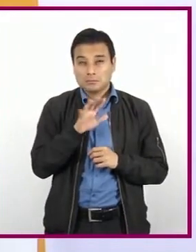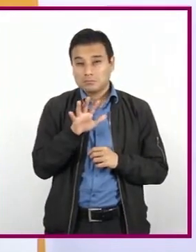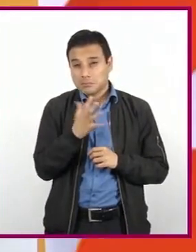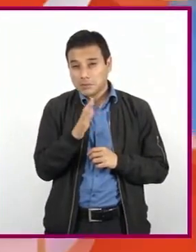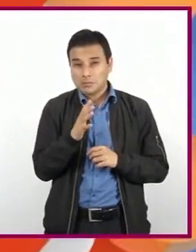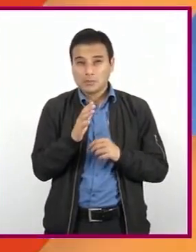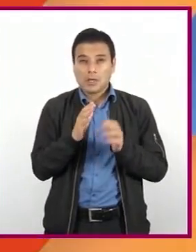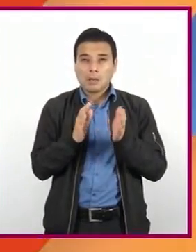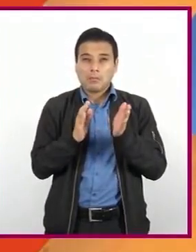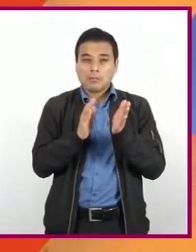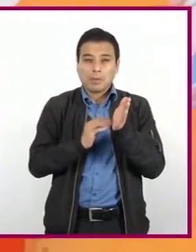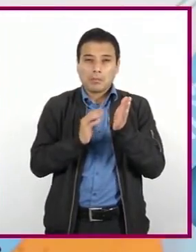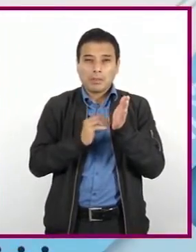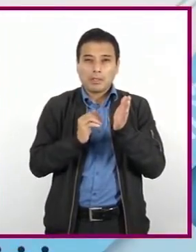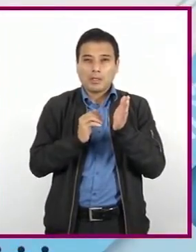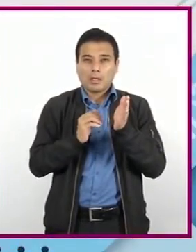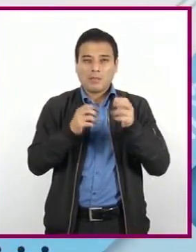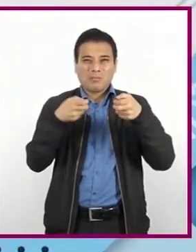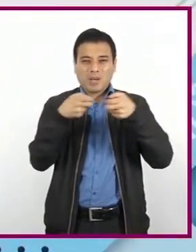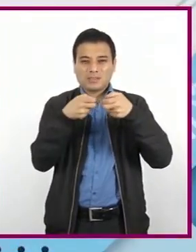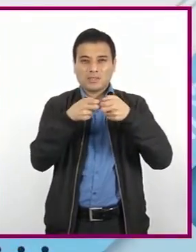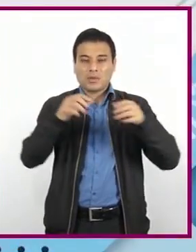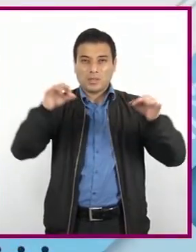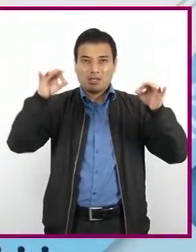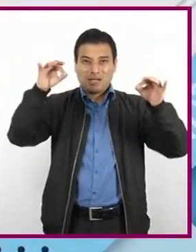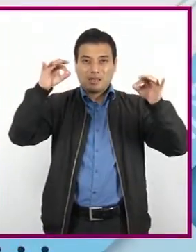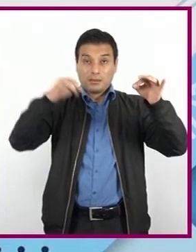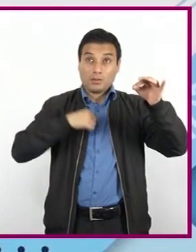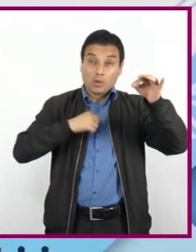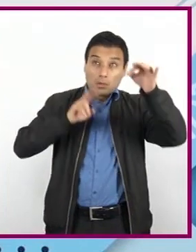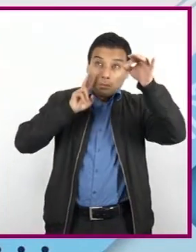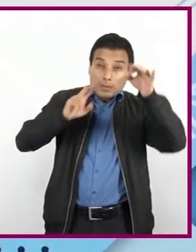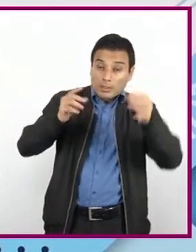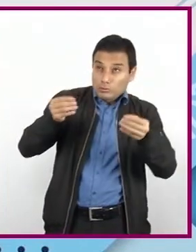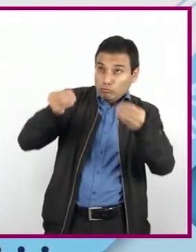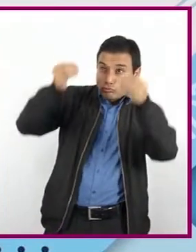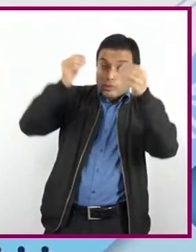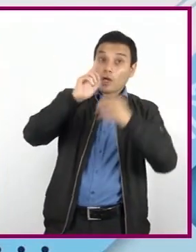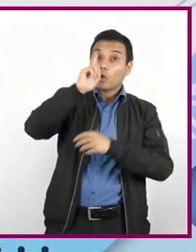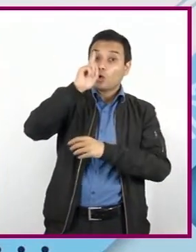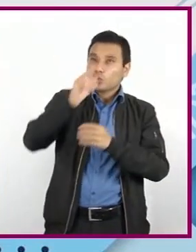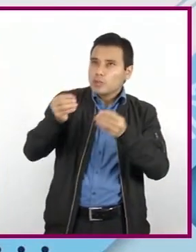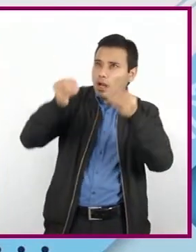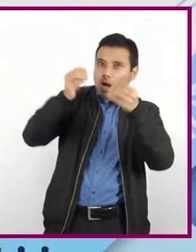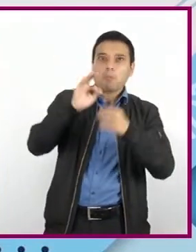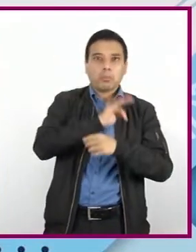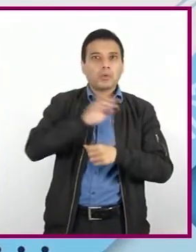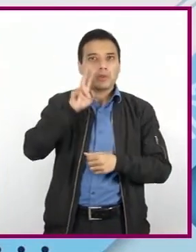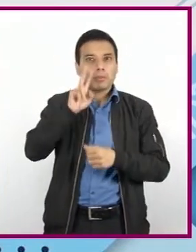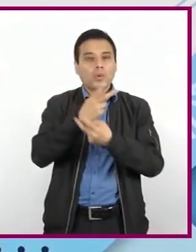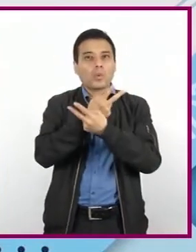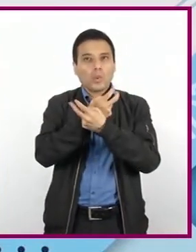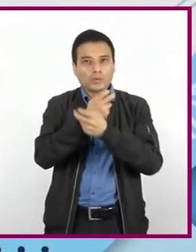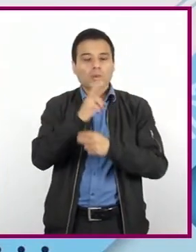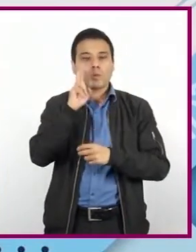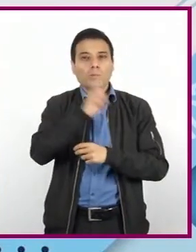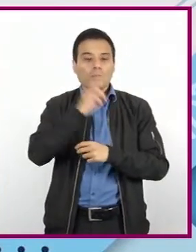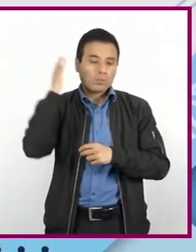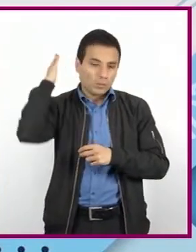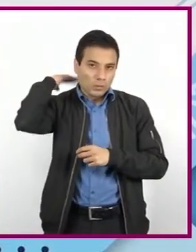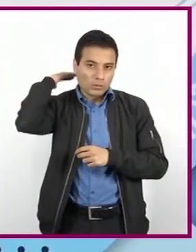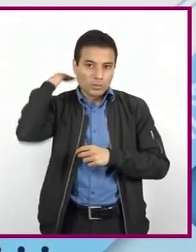de plástico grande y si la veía a contraluz se podía observar los huesos de mi tórax y mis pulmones.